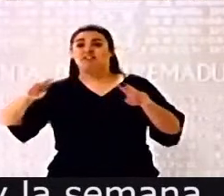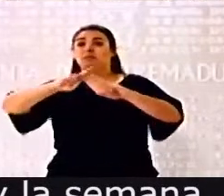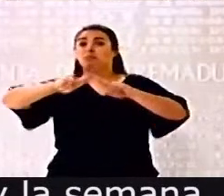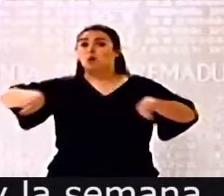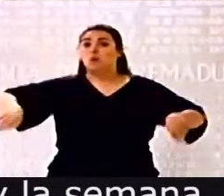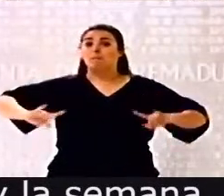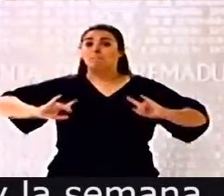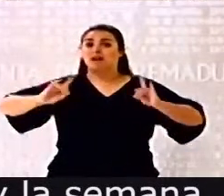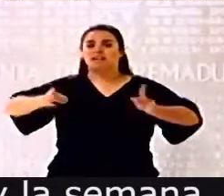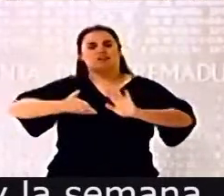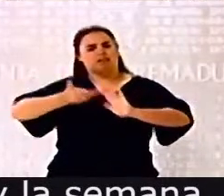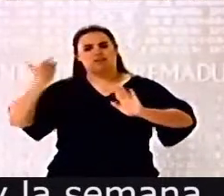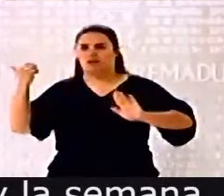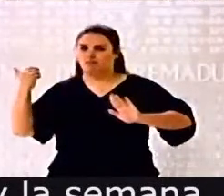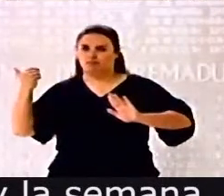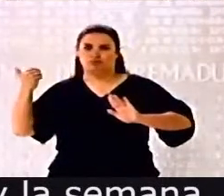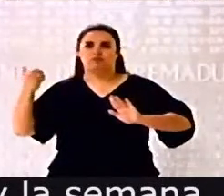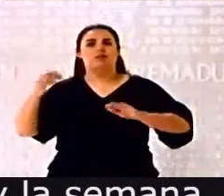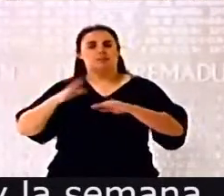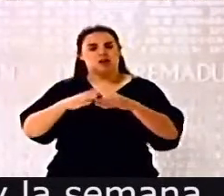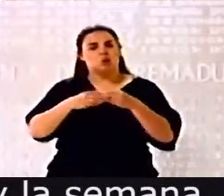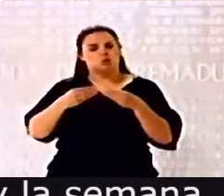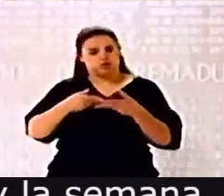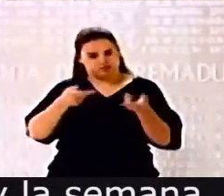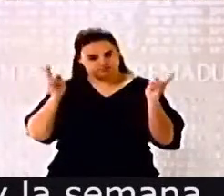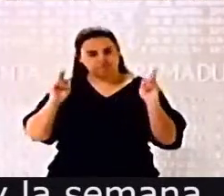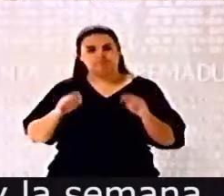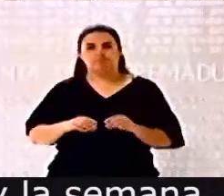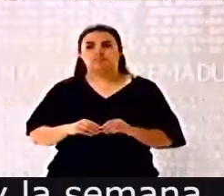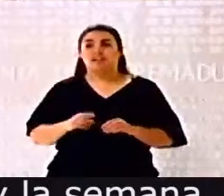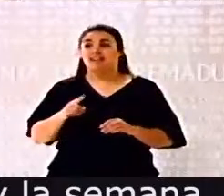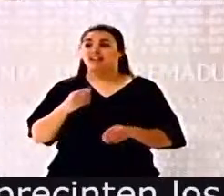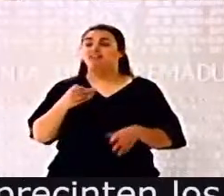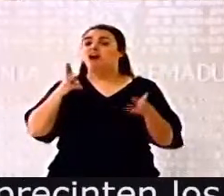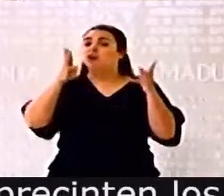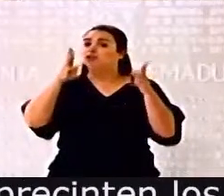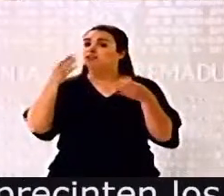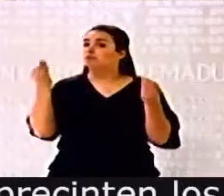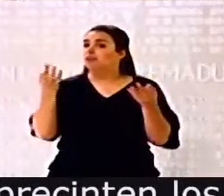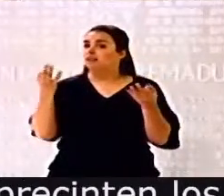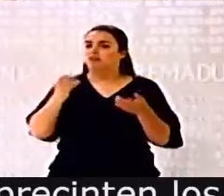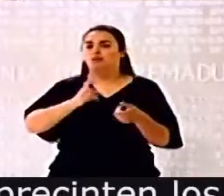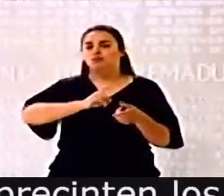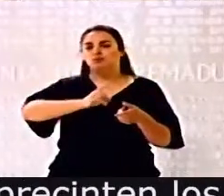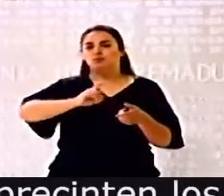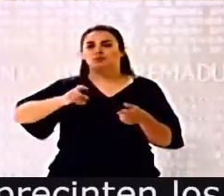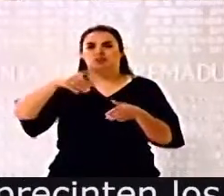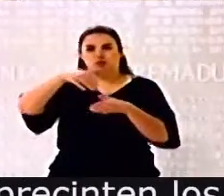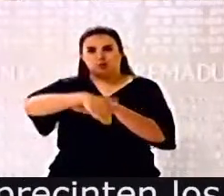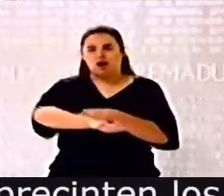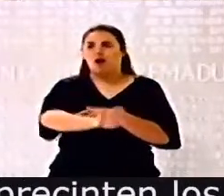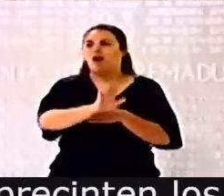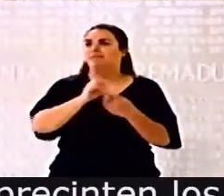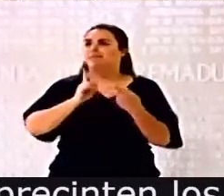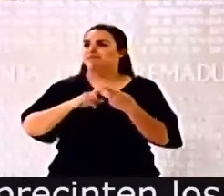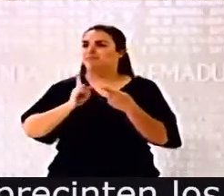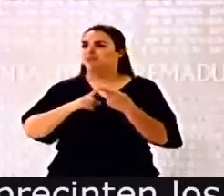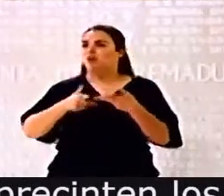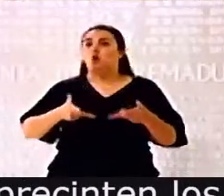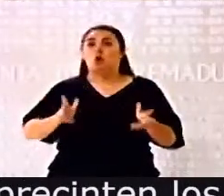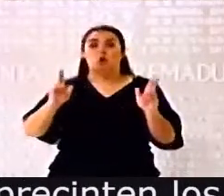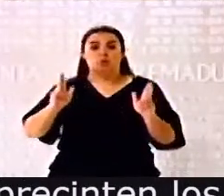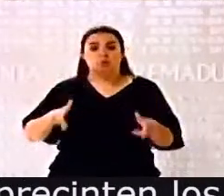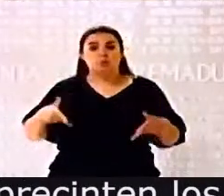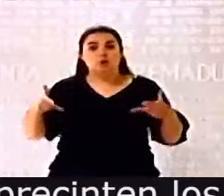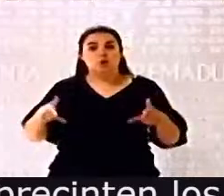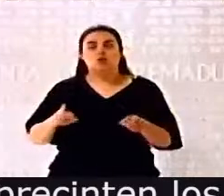desprecinten los parques infantiles que se puedan utilizar, y ahí lo que vamos a recomendar es que se desinfecten los toboganes, los columpios,